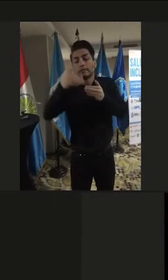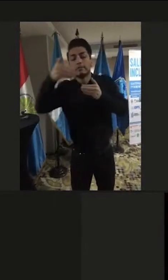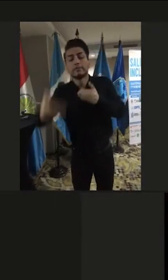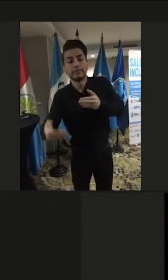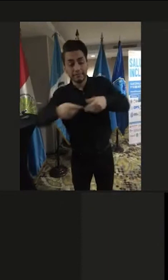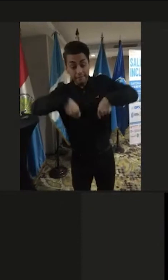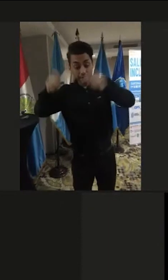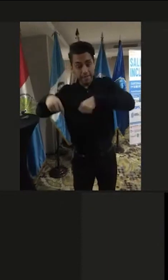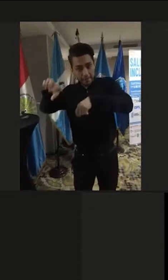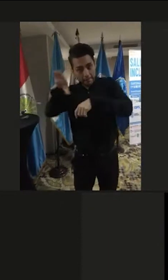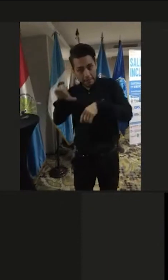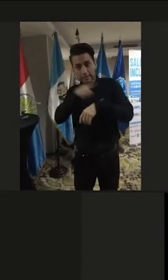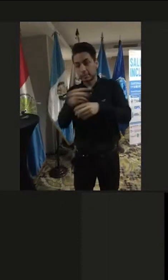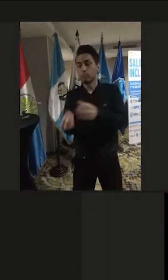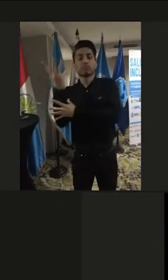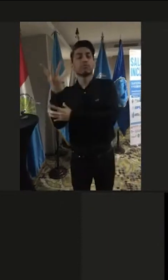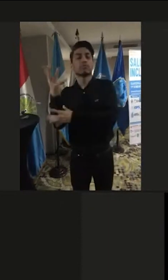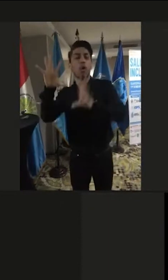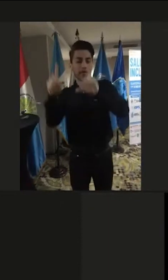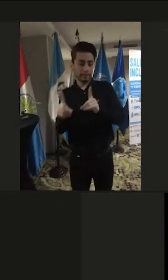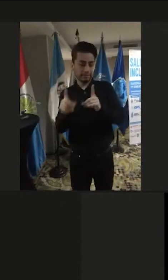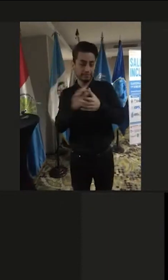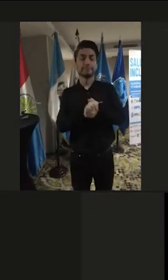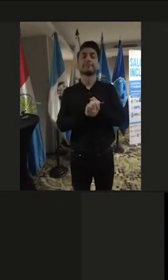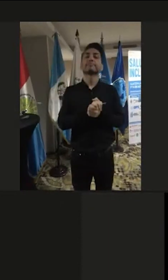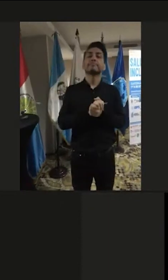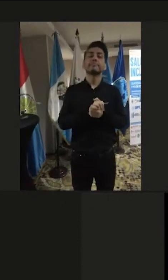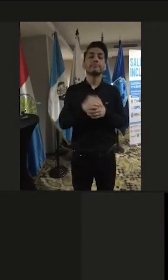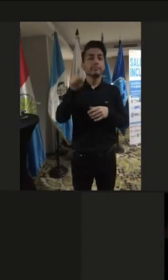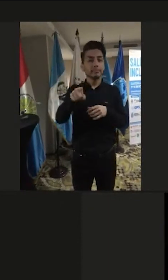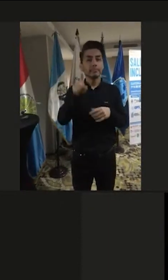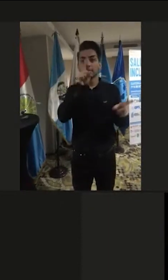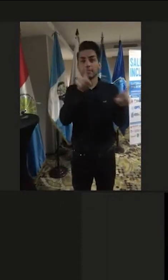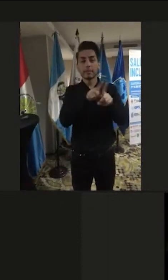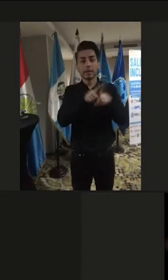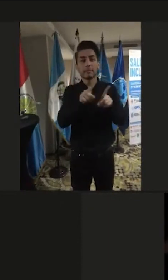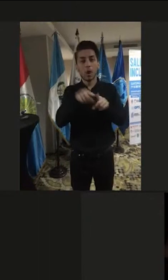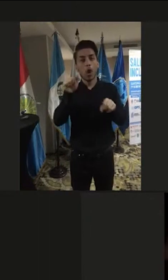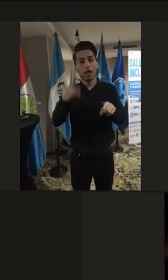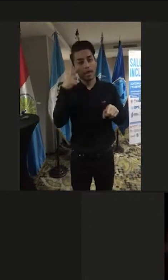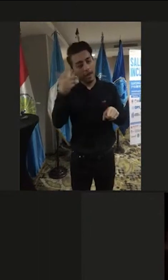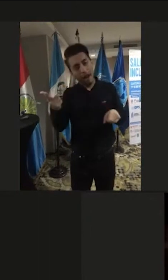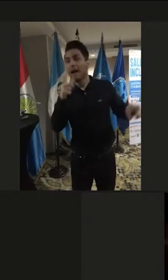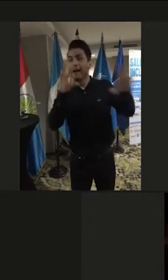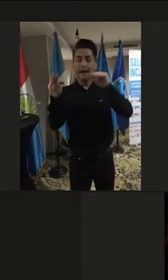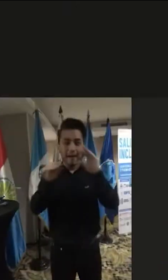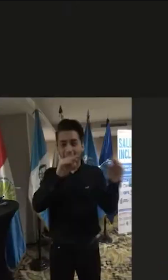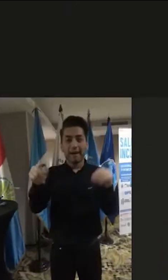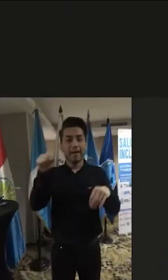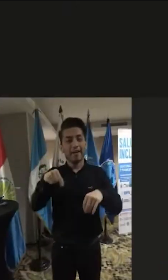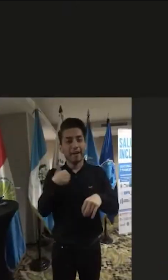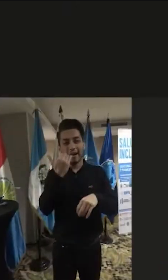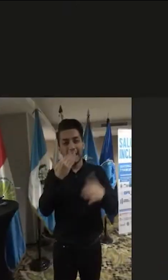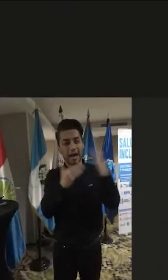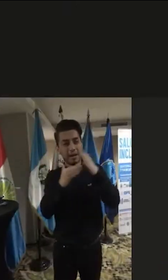de los acuerdos de paz. Y un acontecimiento para referirles que salió hoy a comentario en la hora del